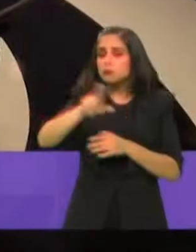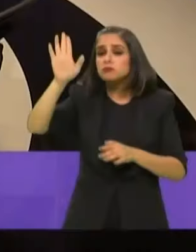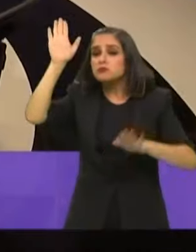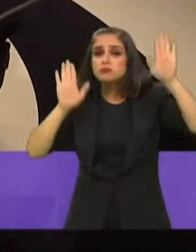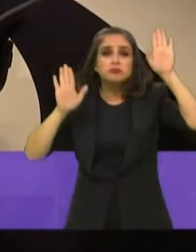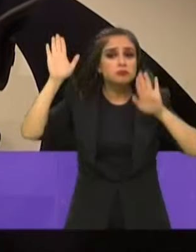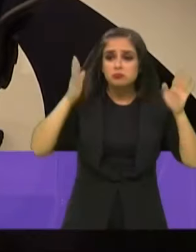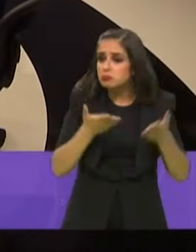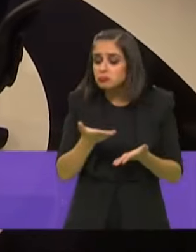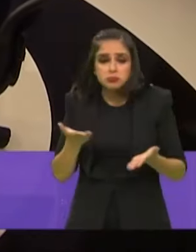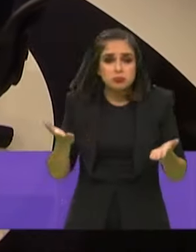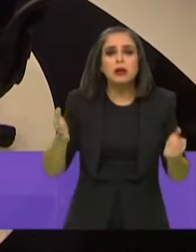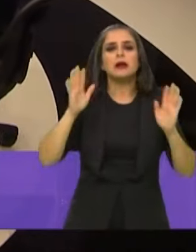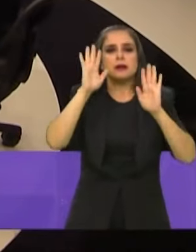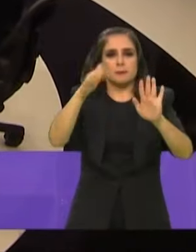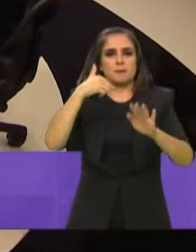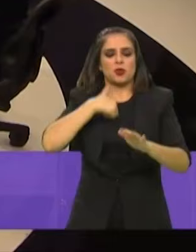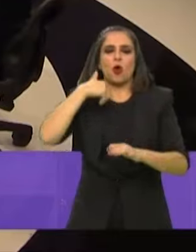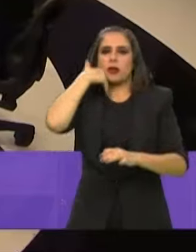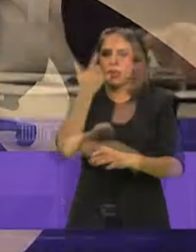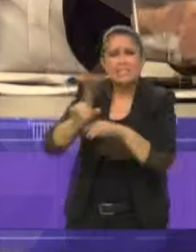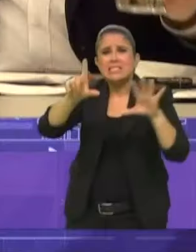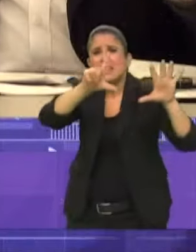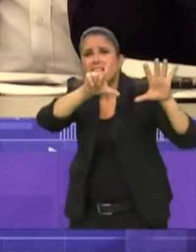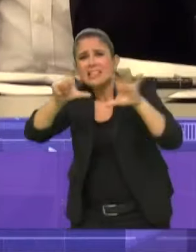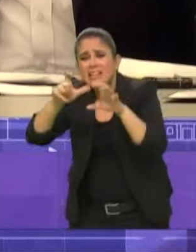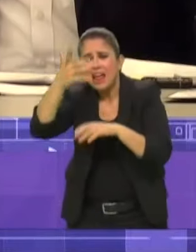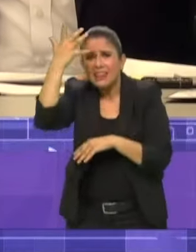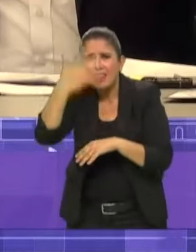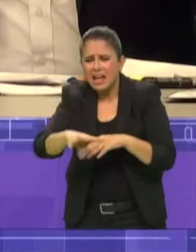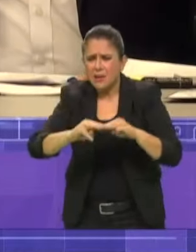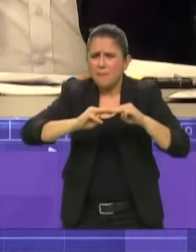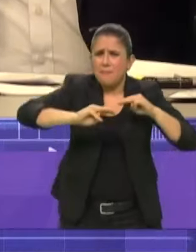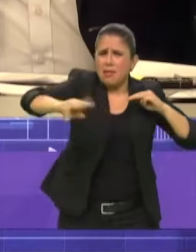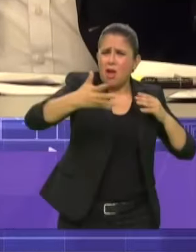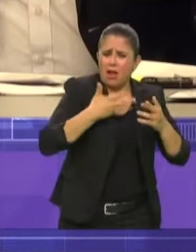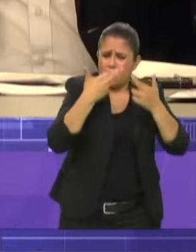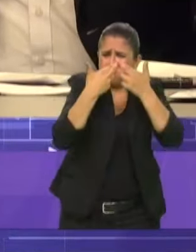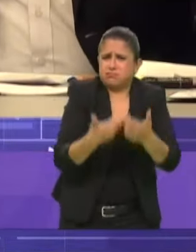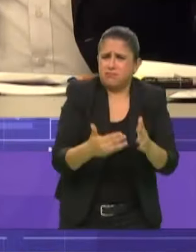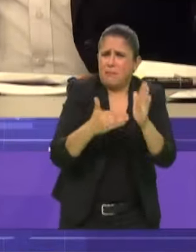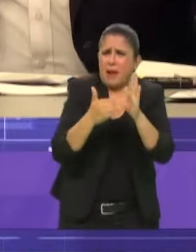Con imágenes de Luis Martínez, con uno, Eduardo Ruiz y Ricardo Rivera.